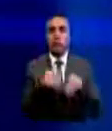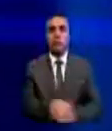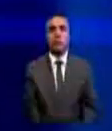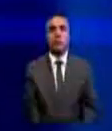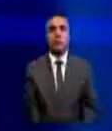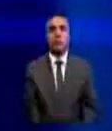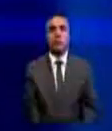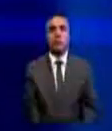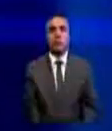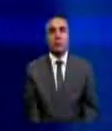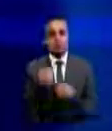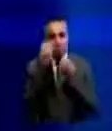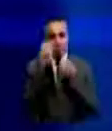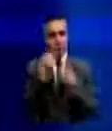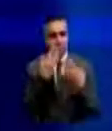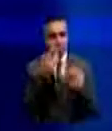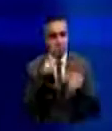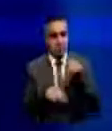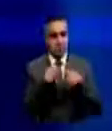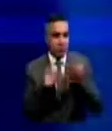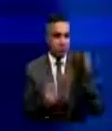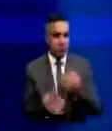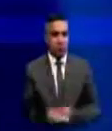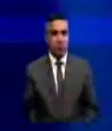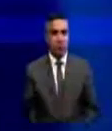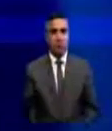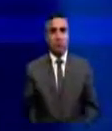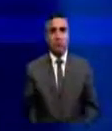informe del tema. Cristian, te escuchamos.